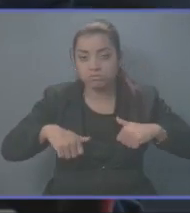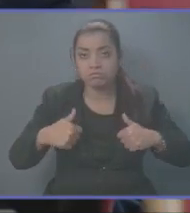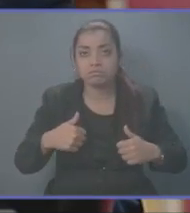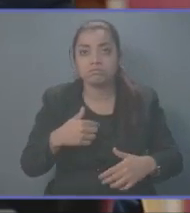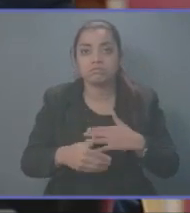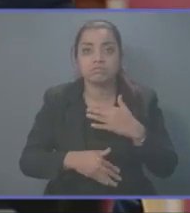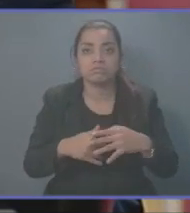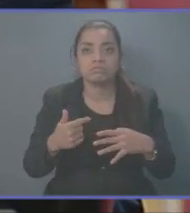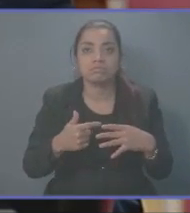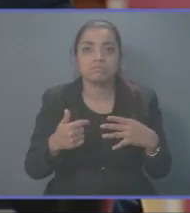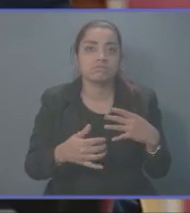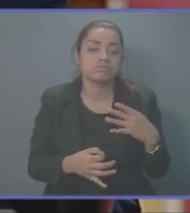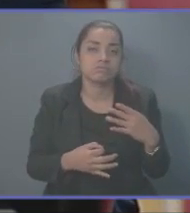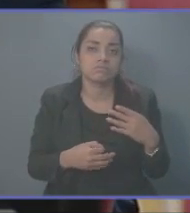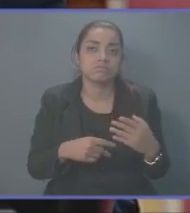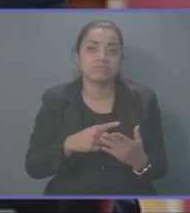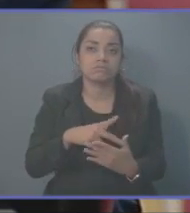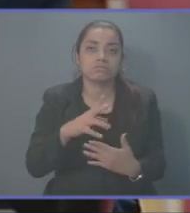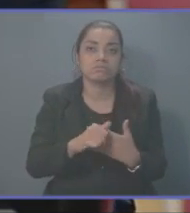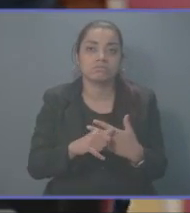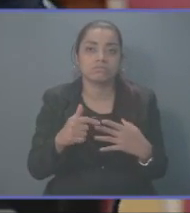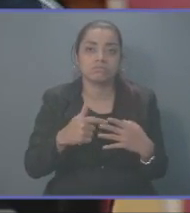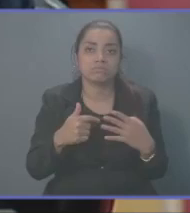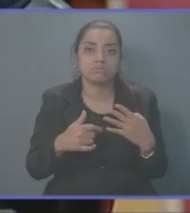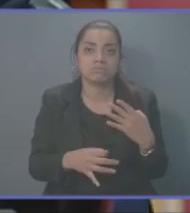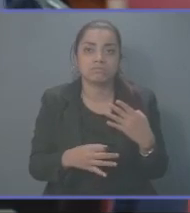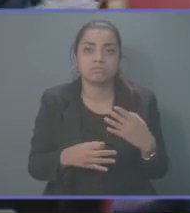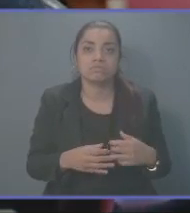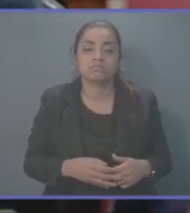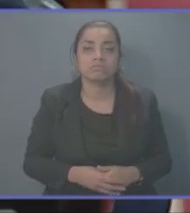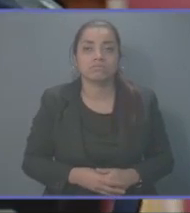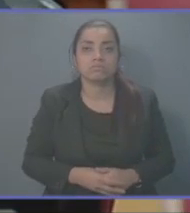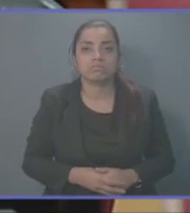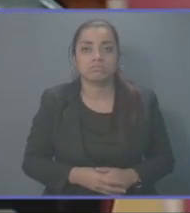lo cual adjunta el respectivo proyecto de decreto,